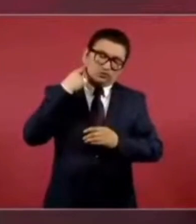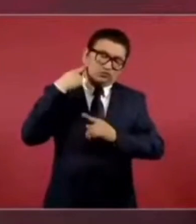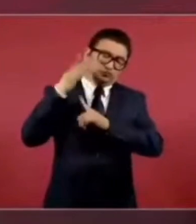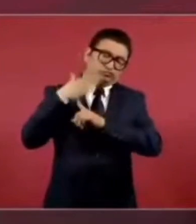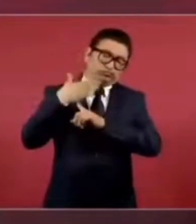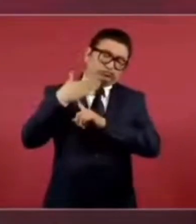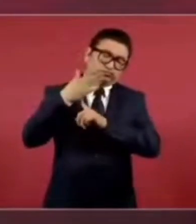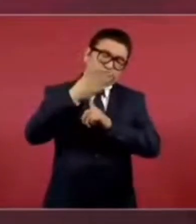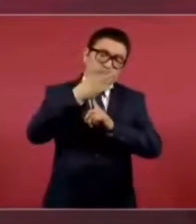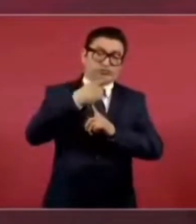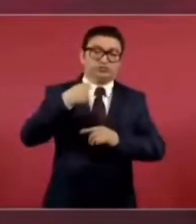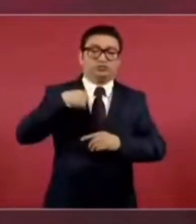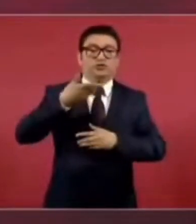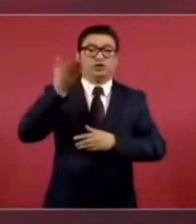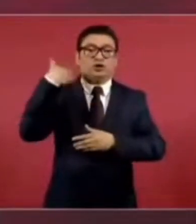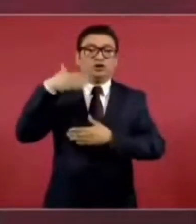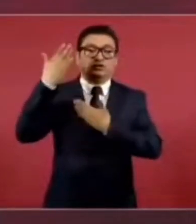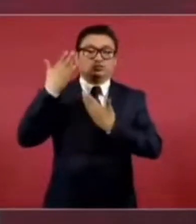Llegaba yo